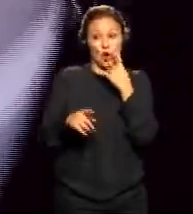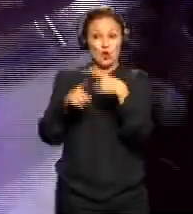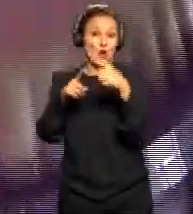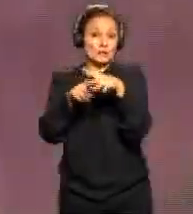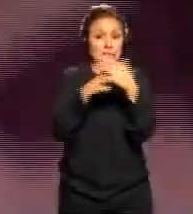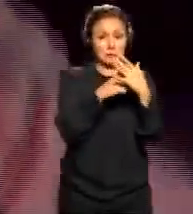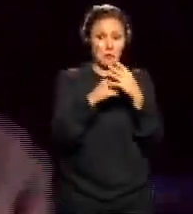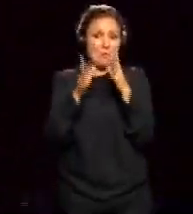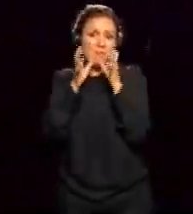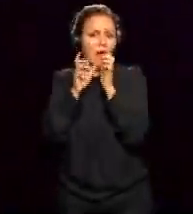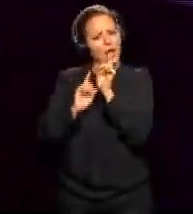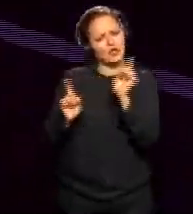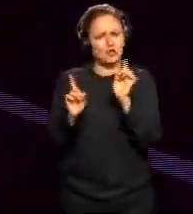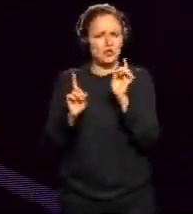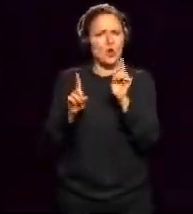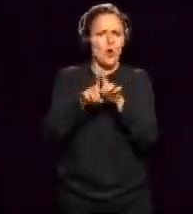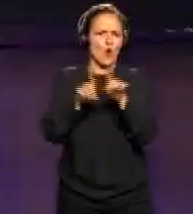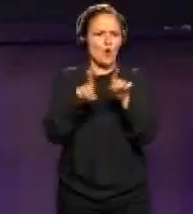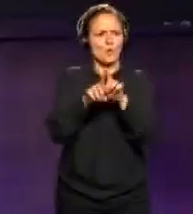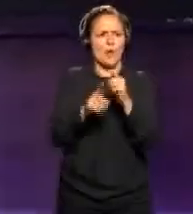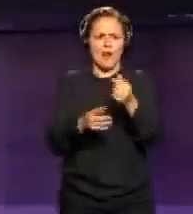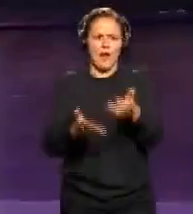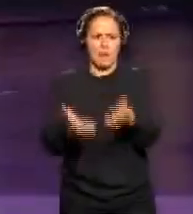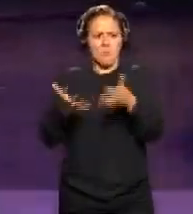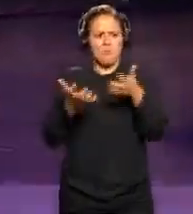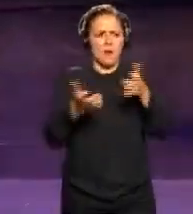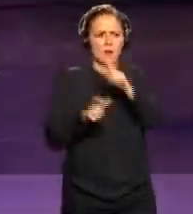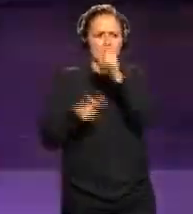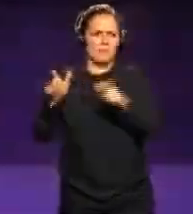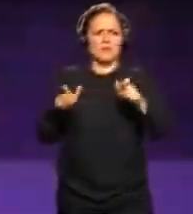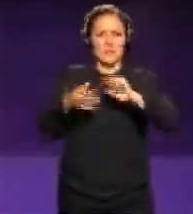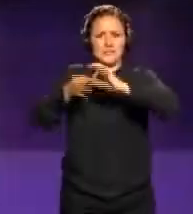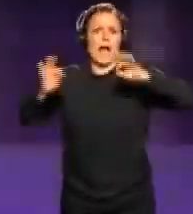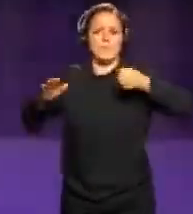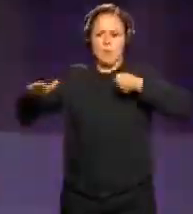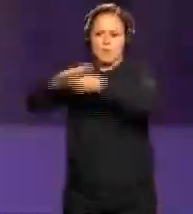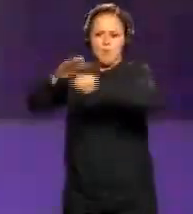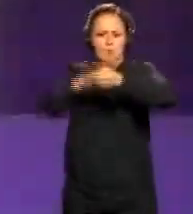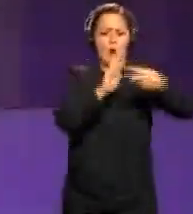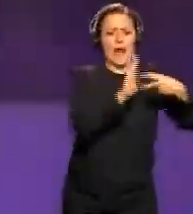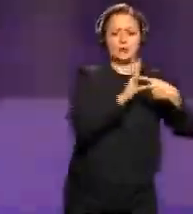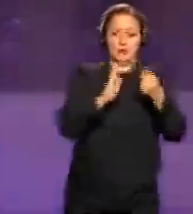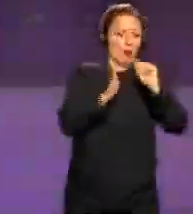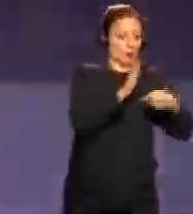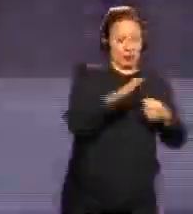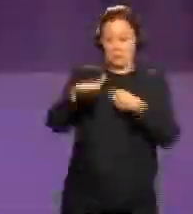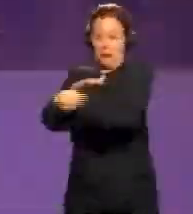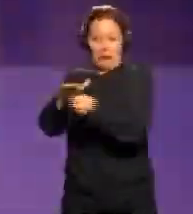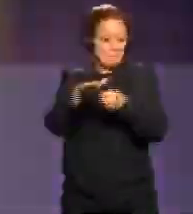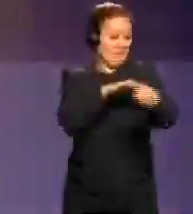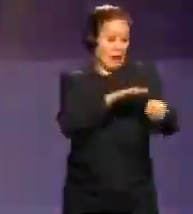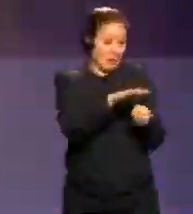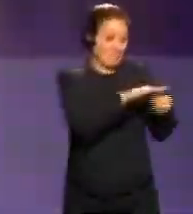cosas malas, pasarás a ser gente privilegiada, a tus colegas podrás colocar bailar. Un enchufe por aquí, otro enchufe por